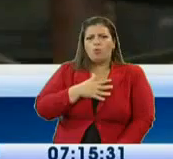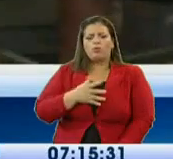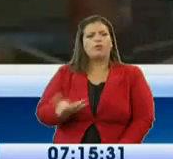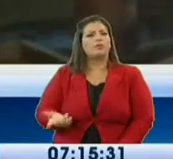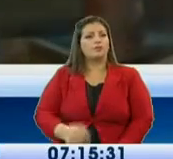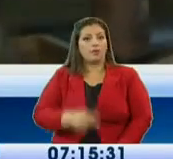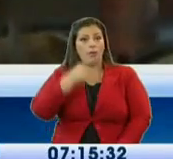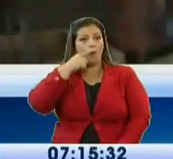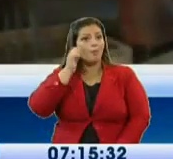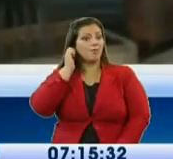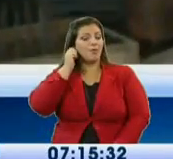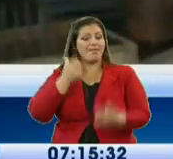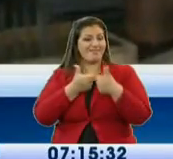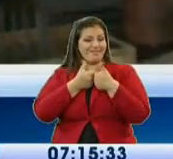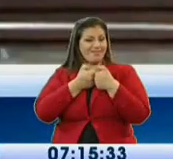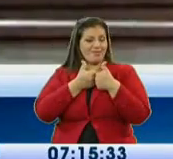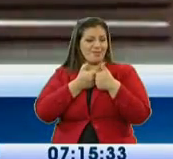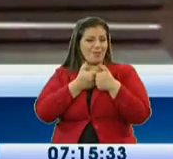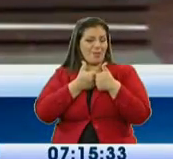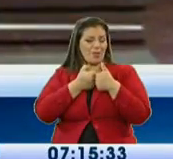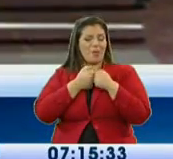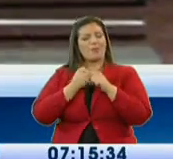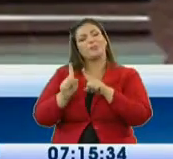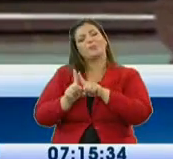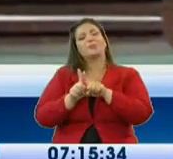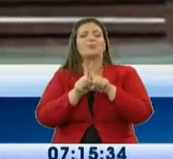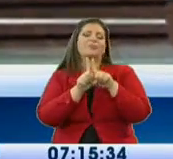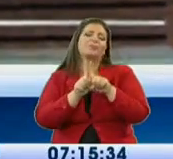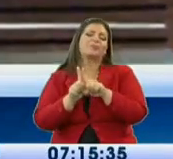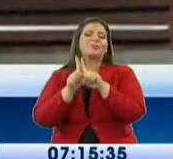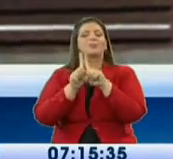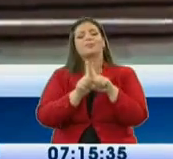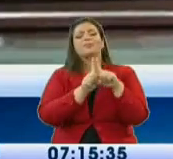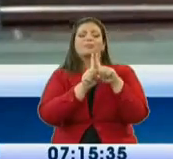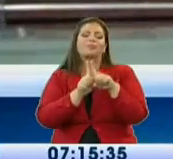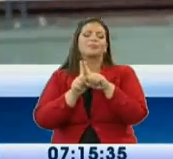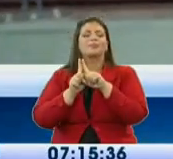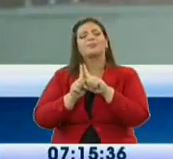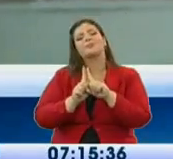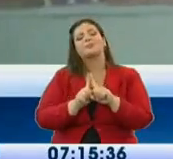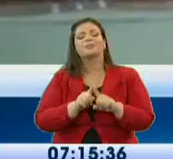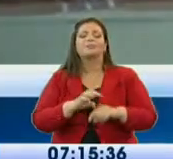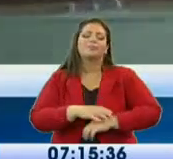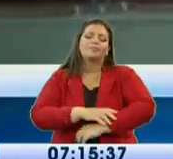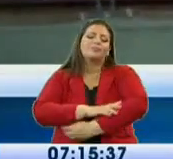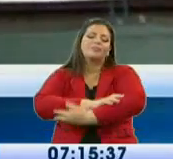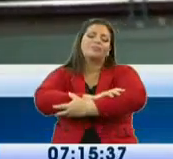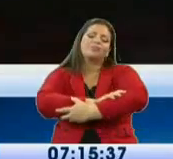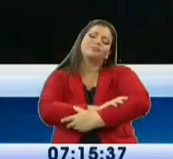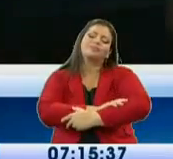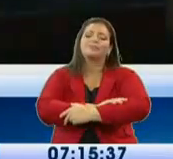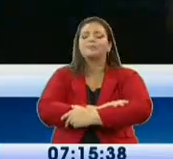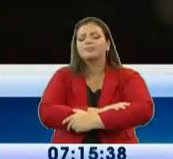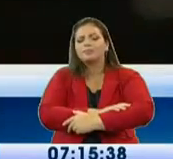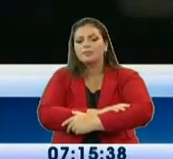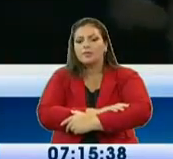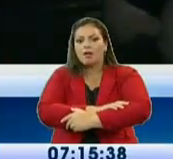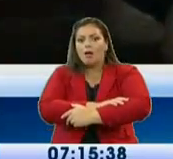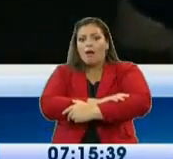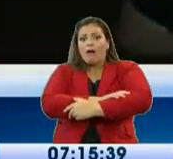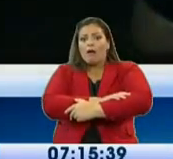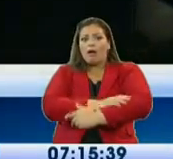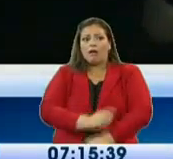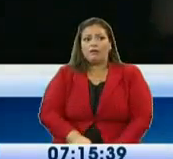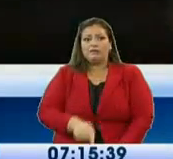de la noche en el malecón 2000. Ante la alerta, miembros de la Policía Nacional y del Cuerpo de Bomberos acudieron al